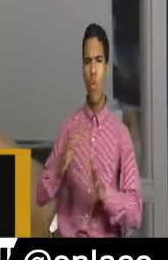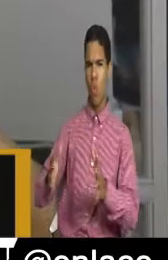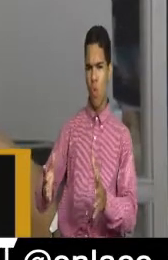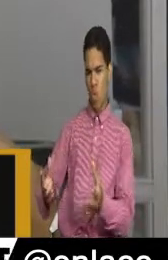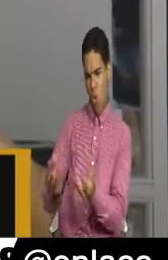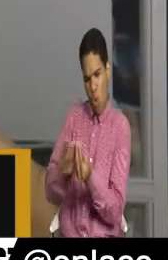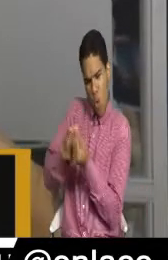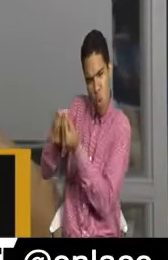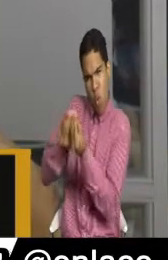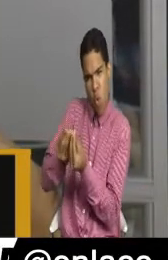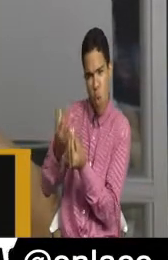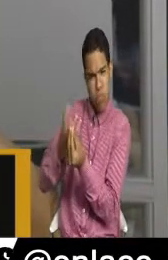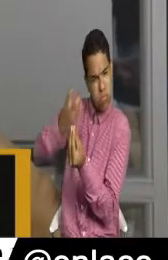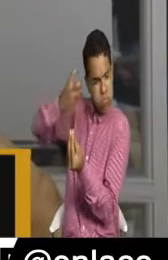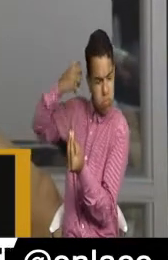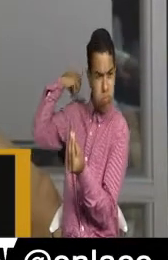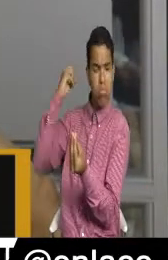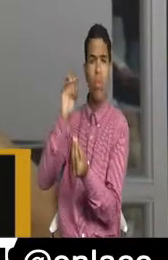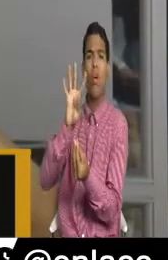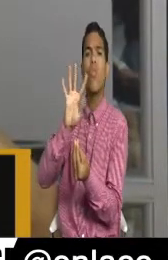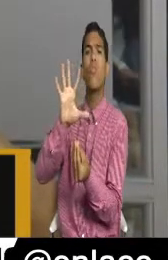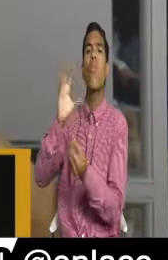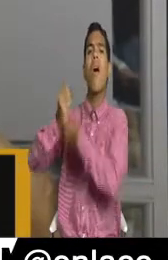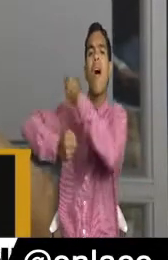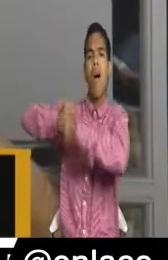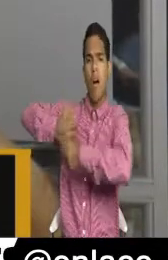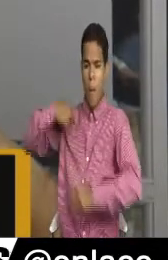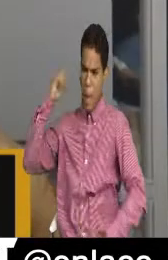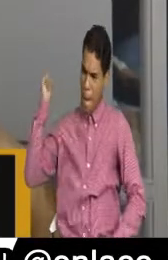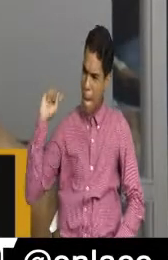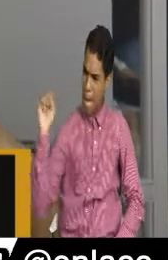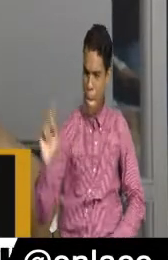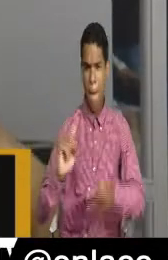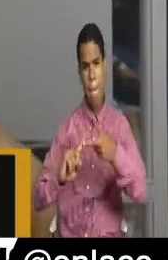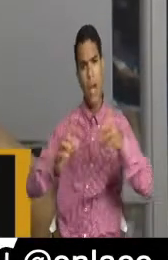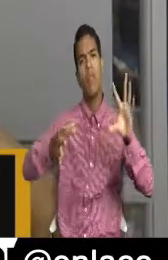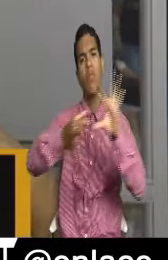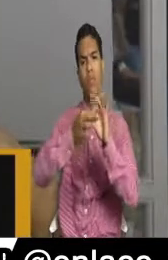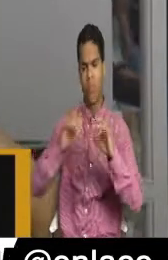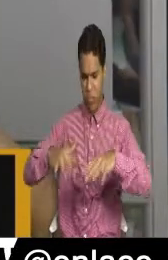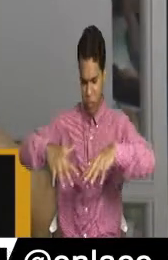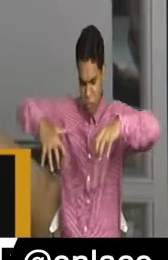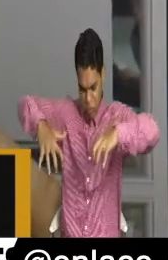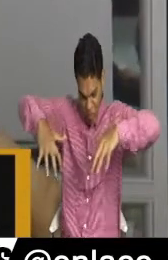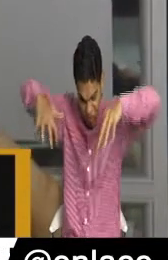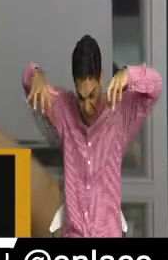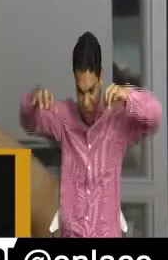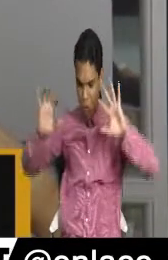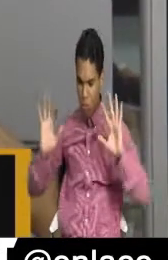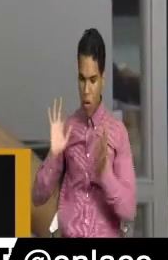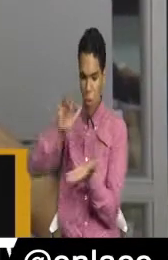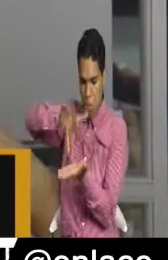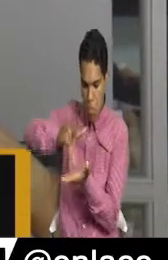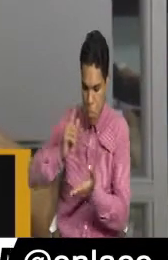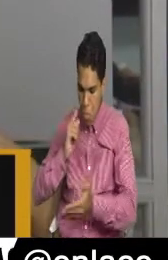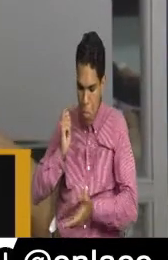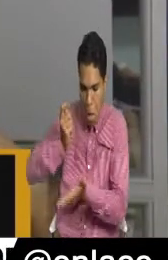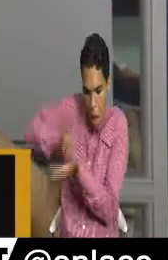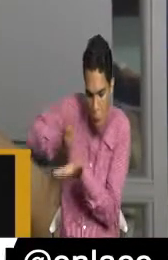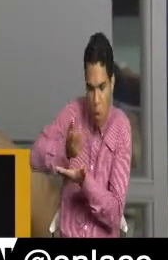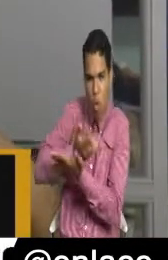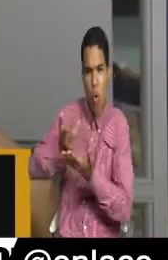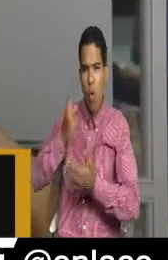45 años, o en el Senado de la República, no dejan sino